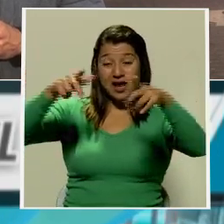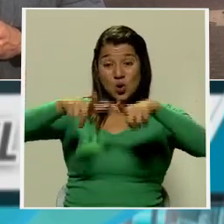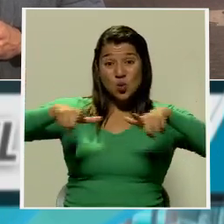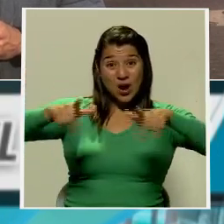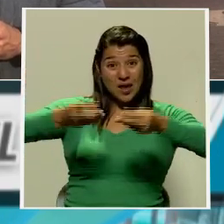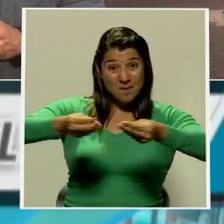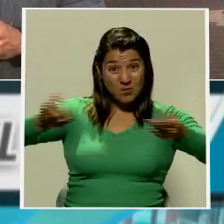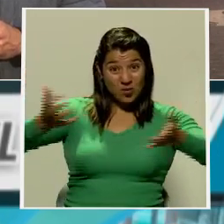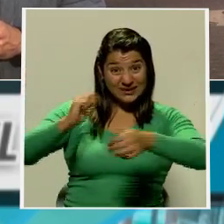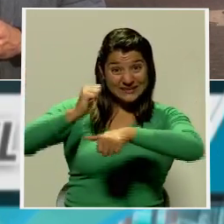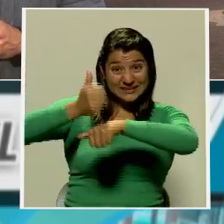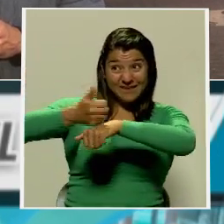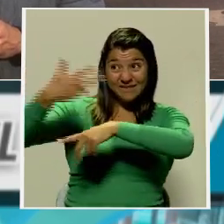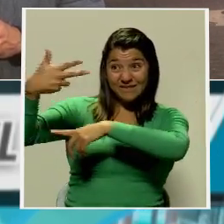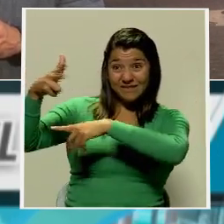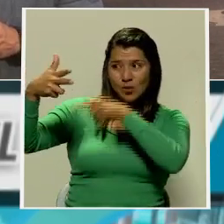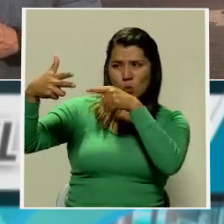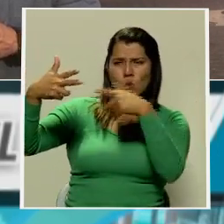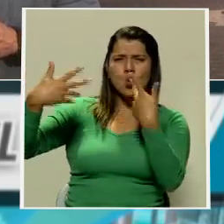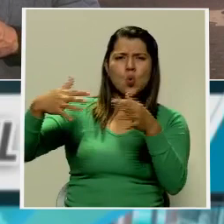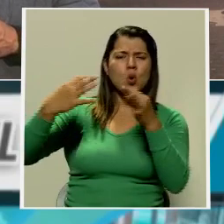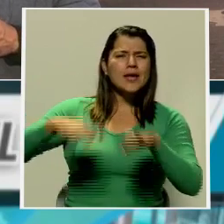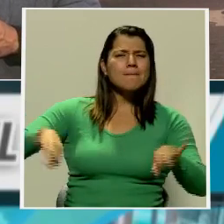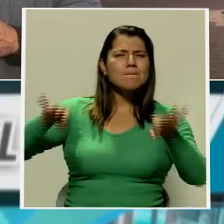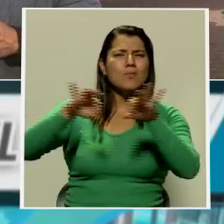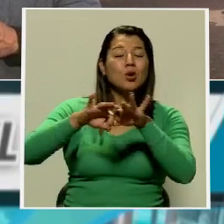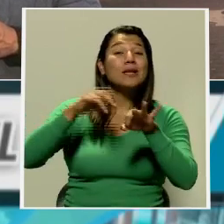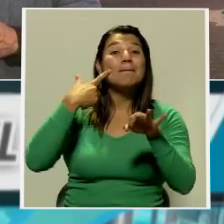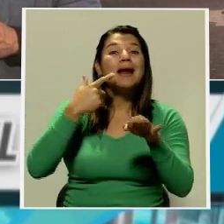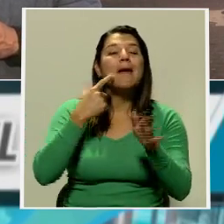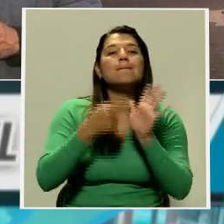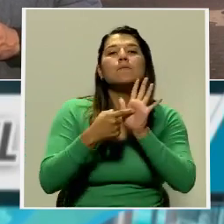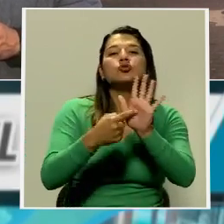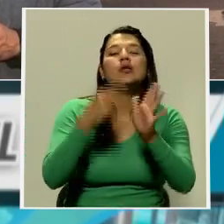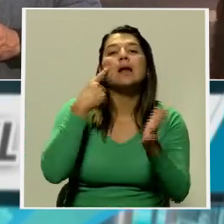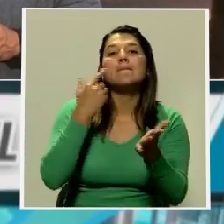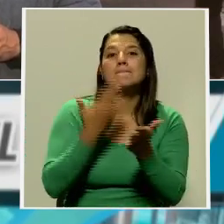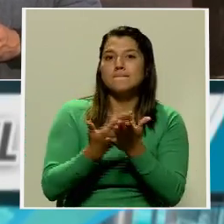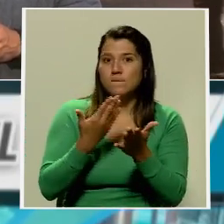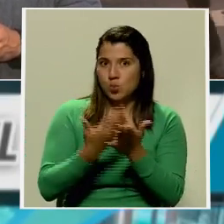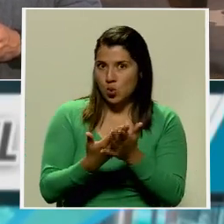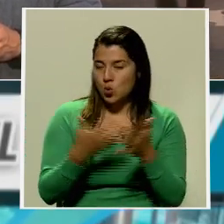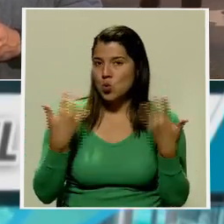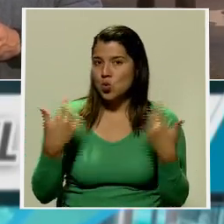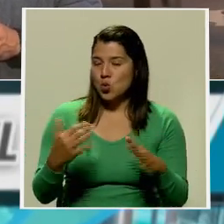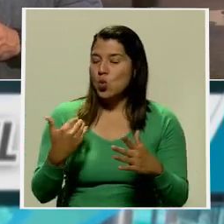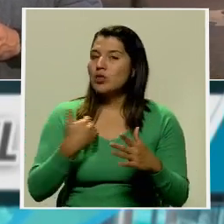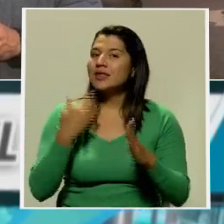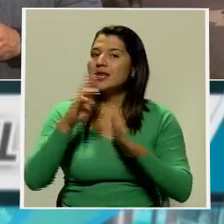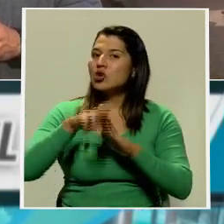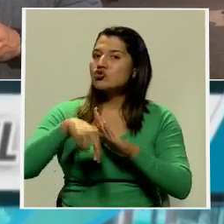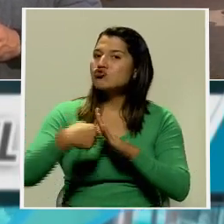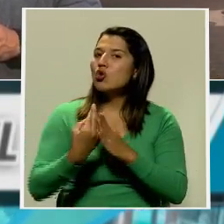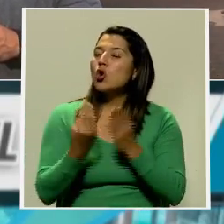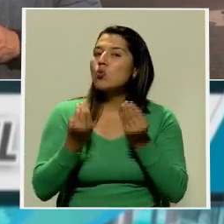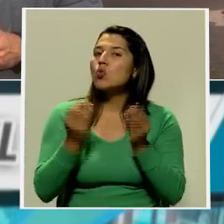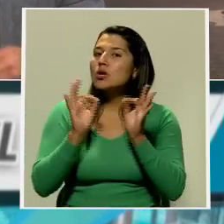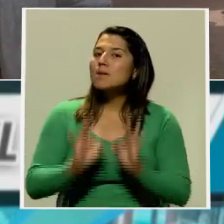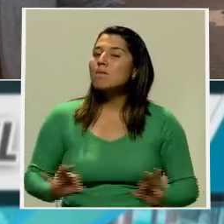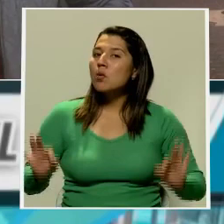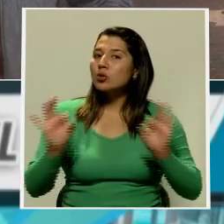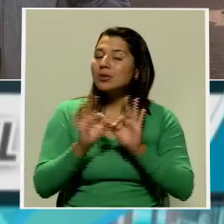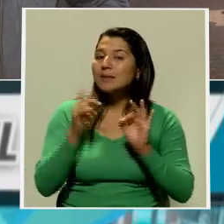presentar prueba documental. Han jugado un rol fundamental en demostrar